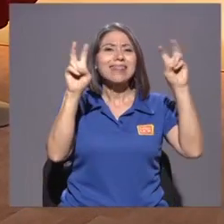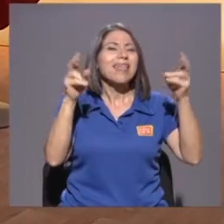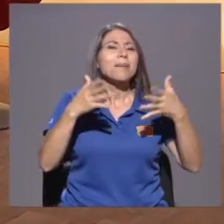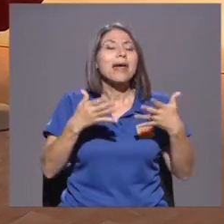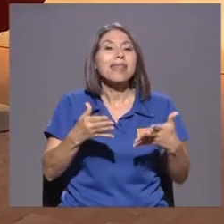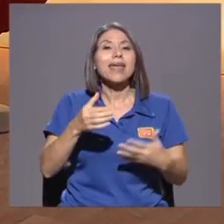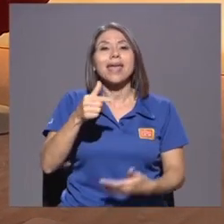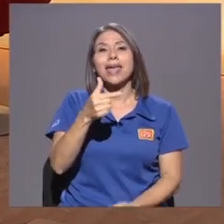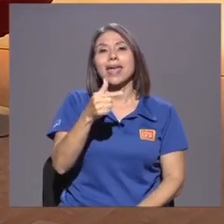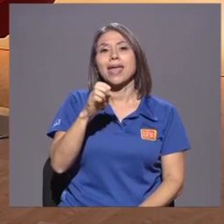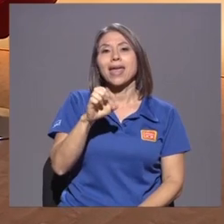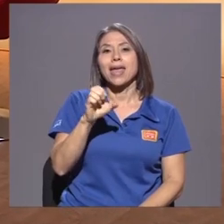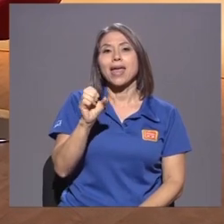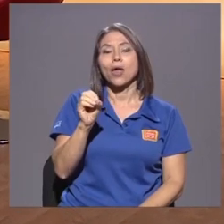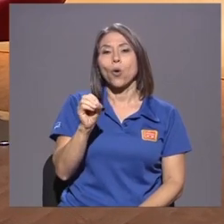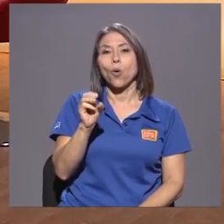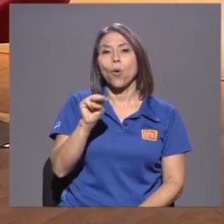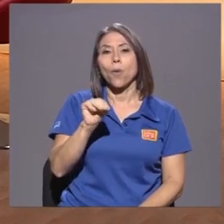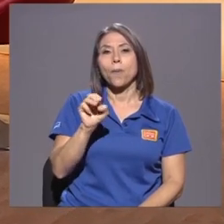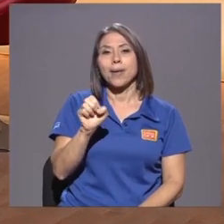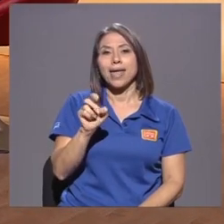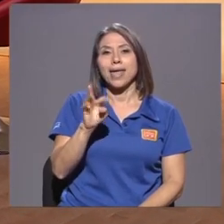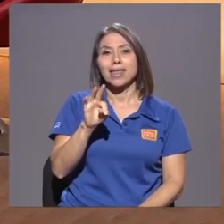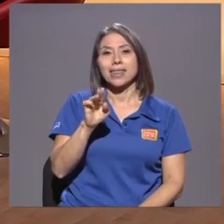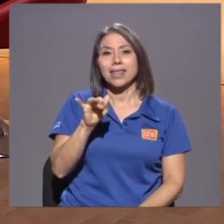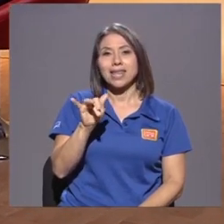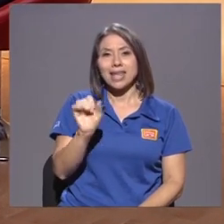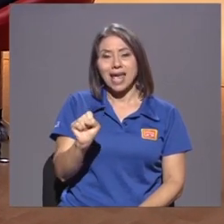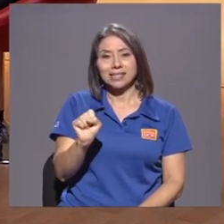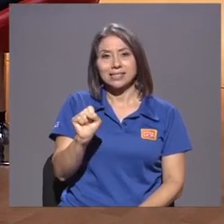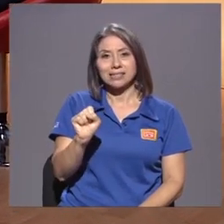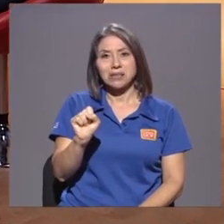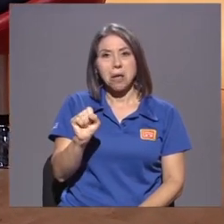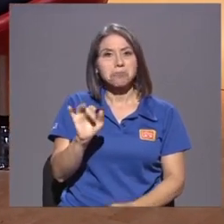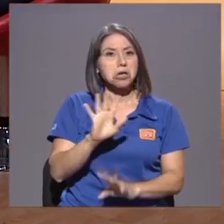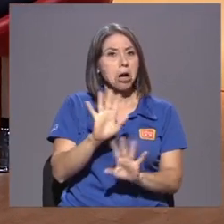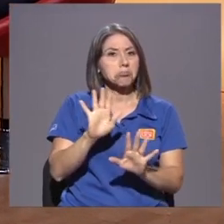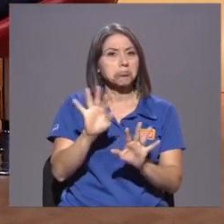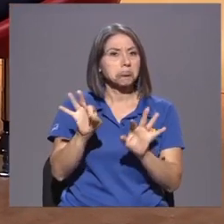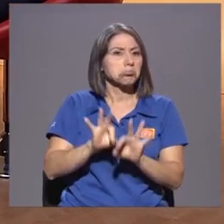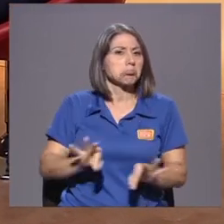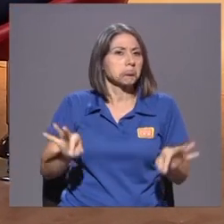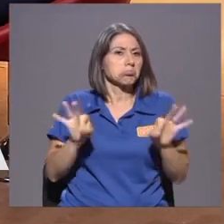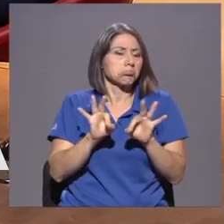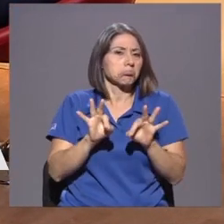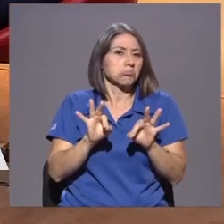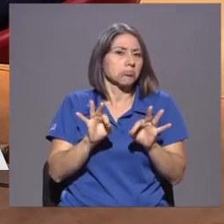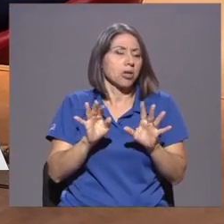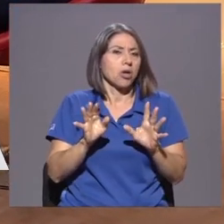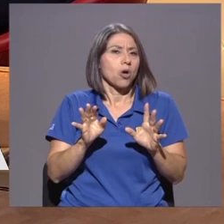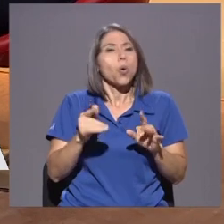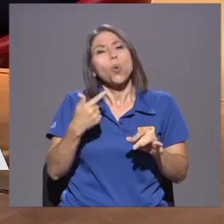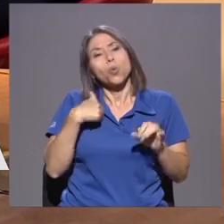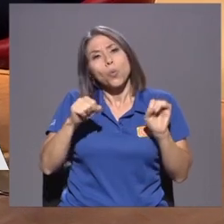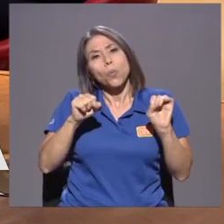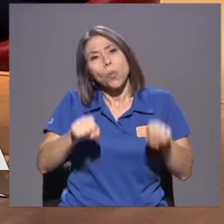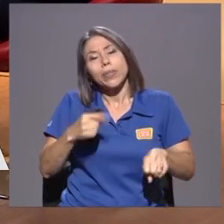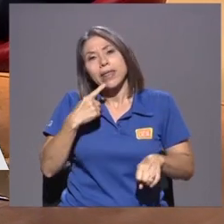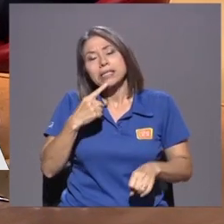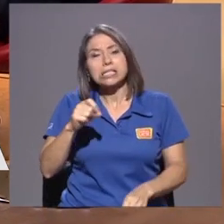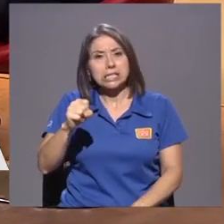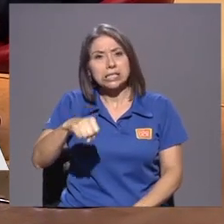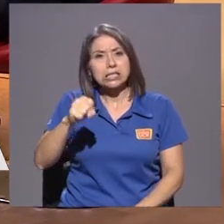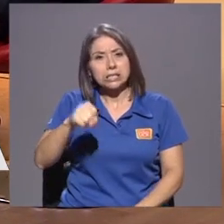es cada día más irrelevante uno podría decir que sí que en el salvador de alguna